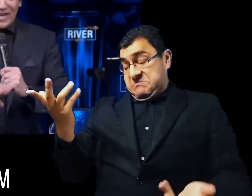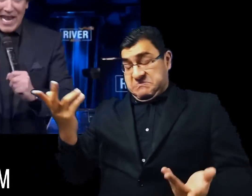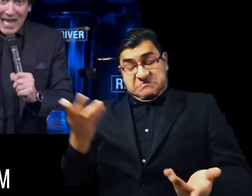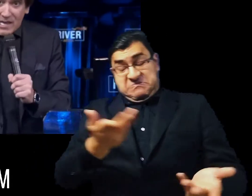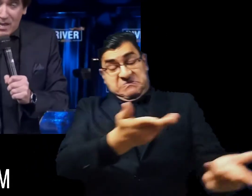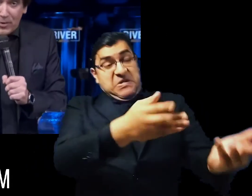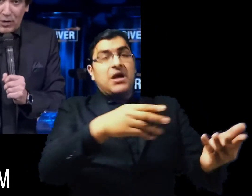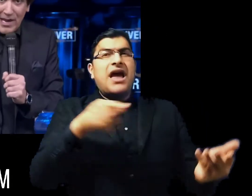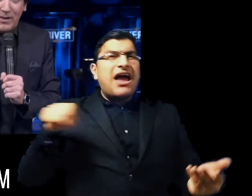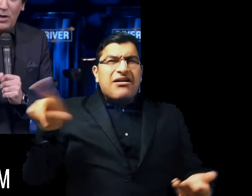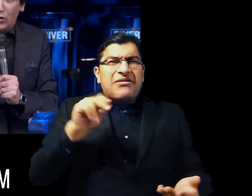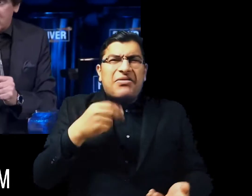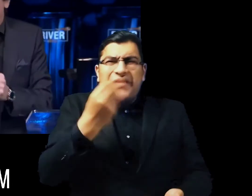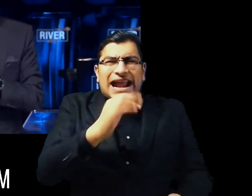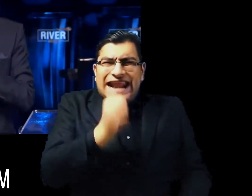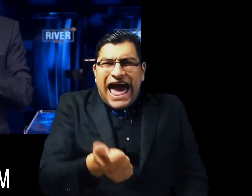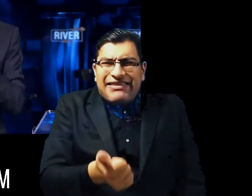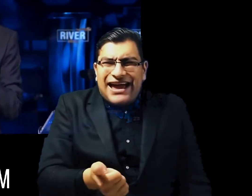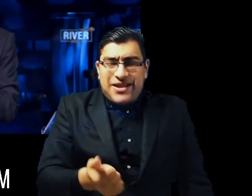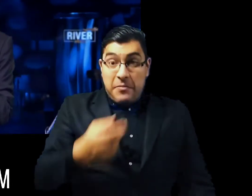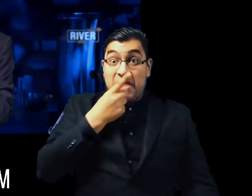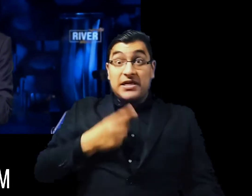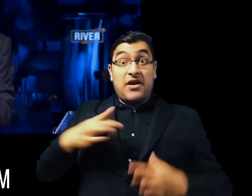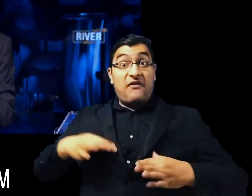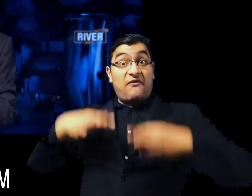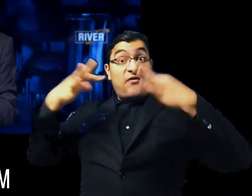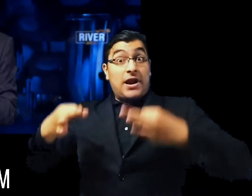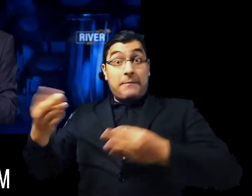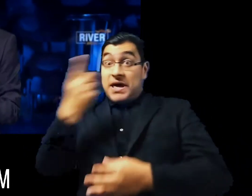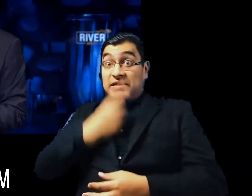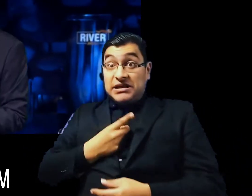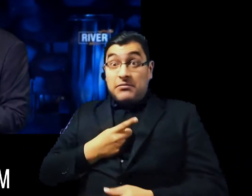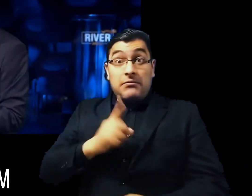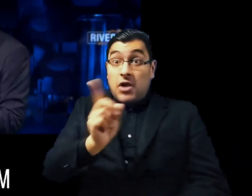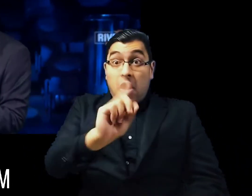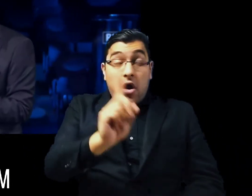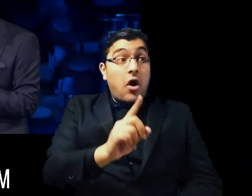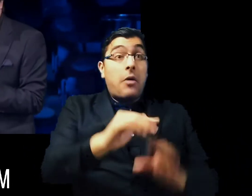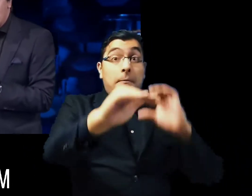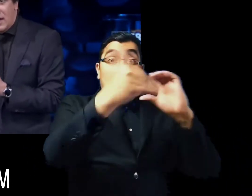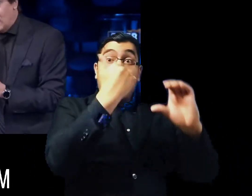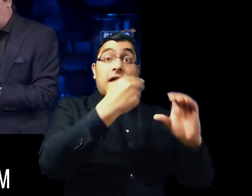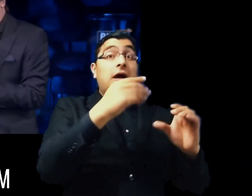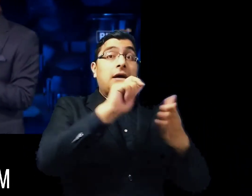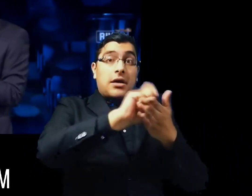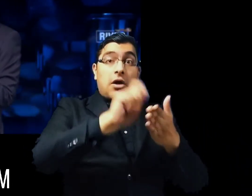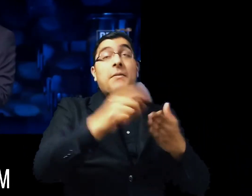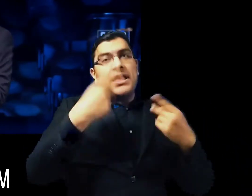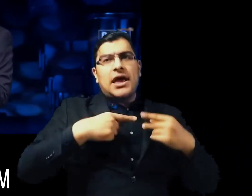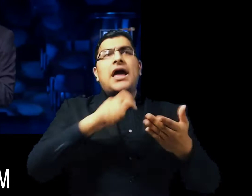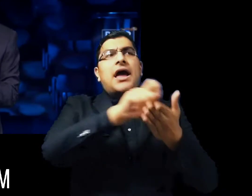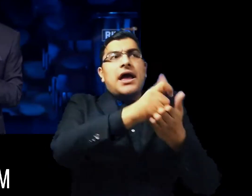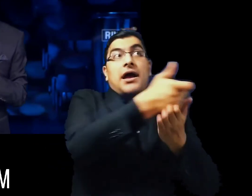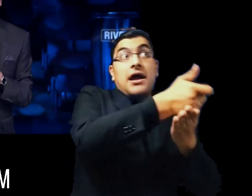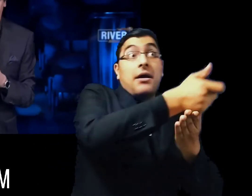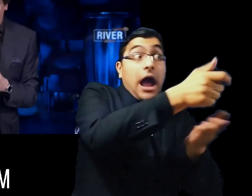sea, no le dan a nadie, porque no es que me lo dice una fundación. No es que me lo escribe alguien que está dándole a la gente. No dan